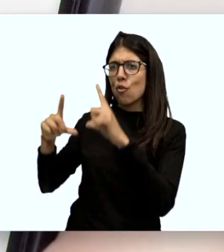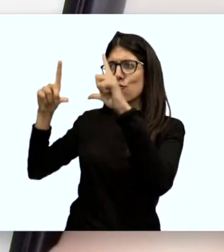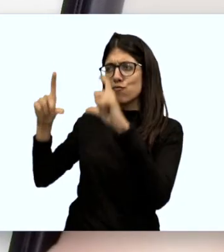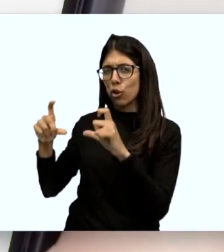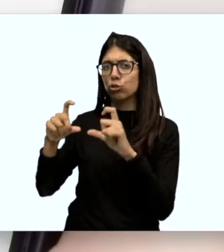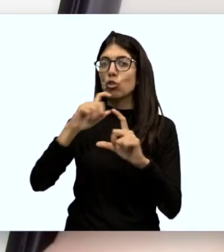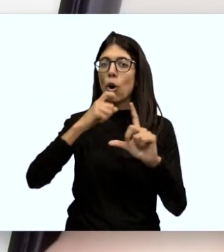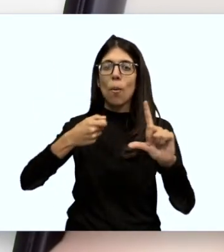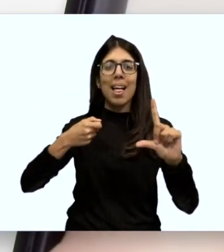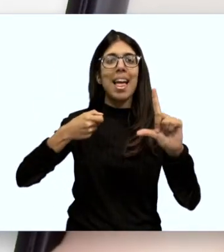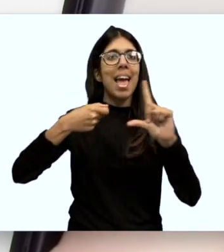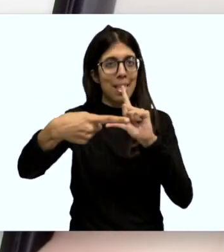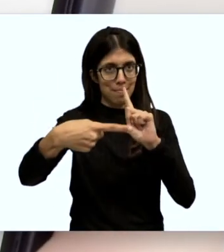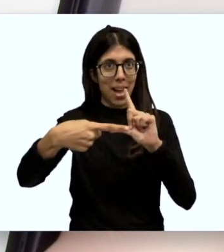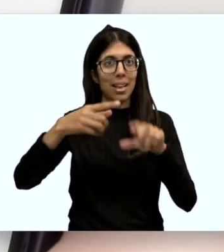email a